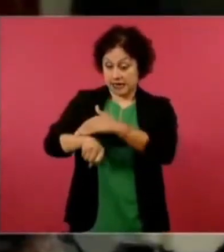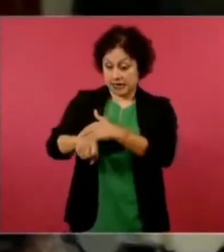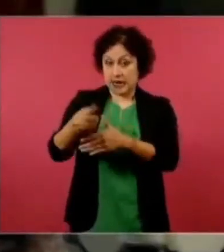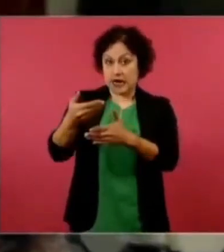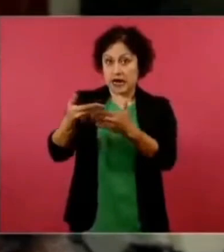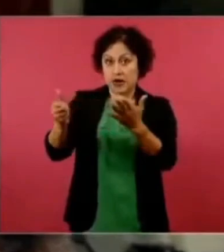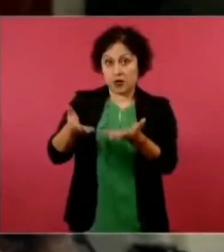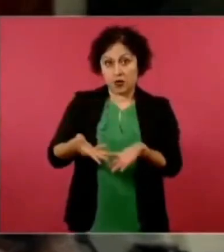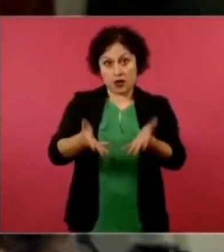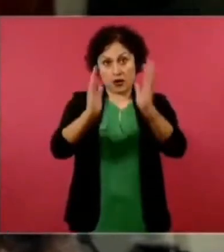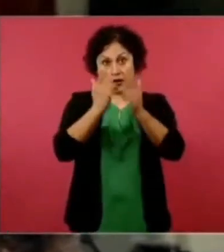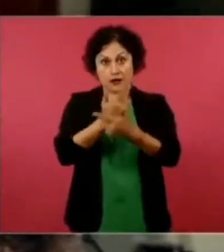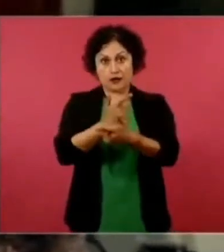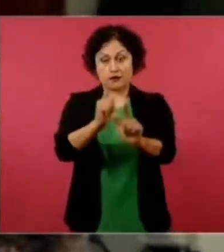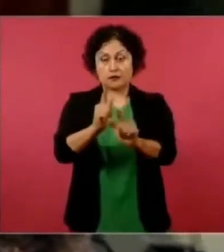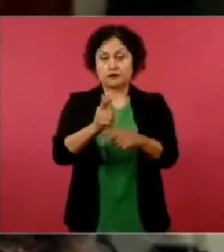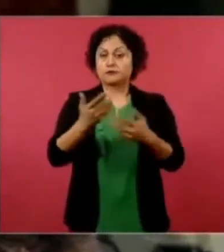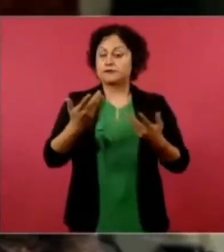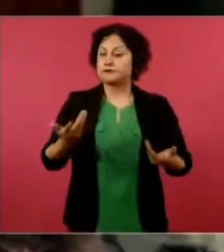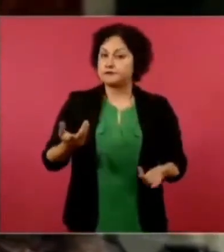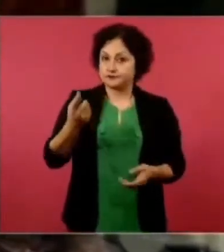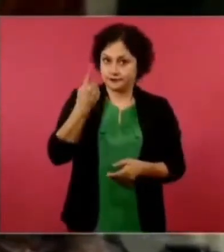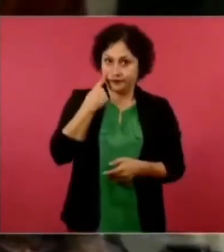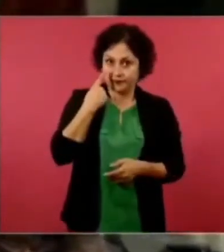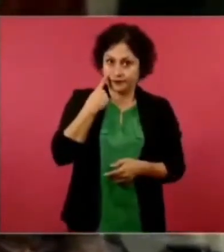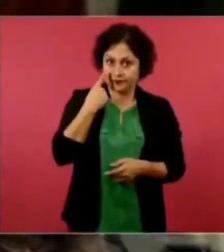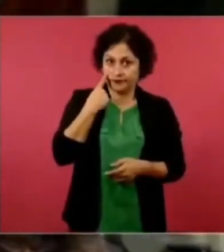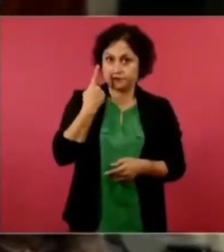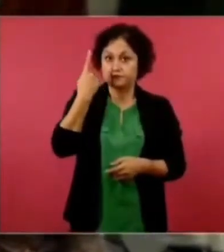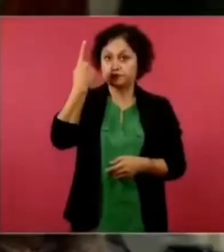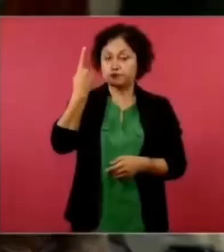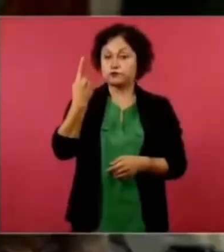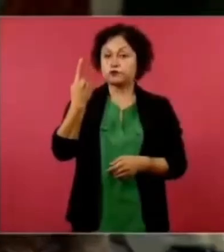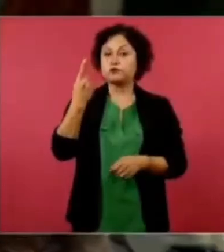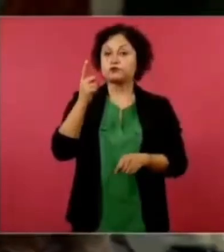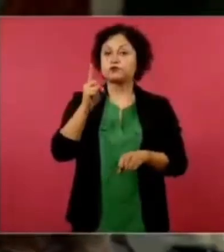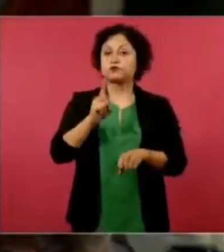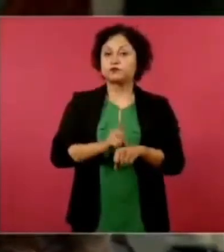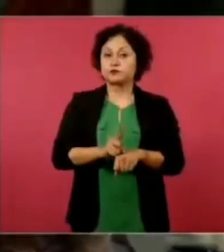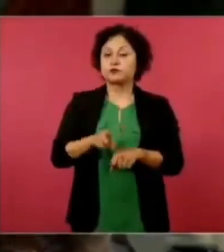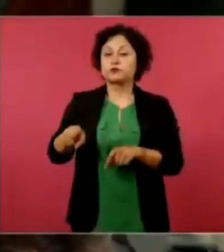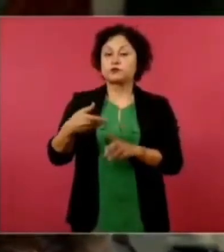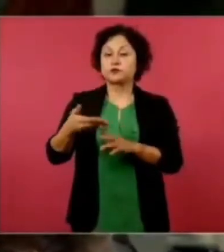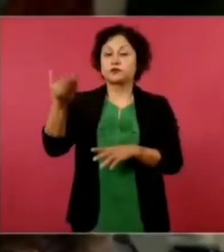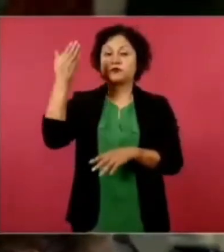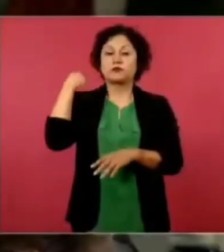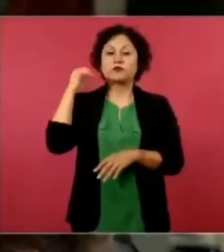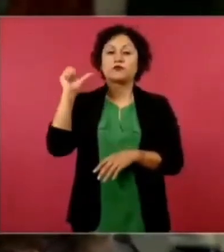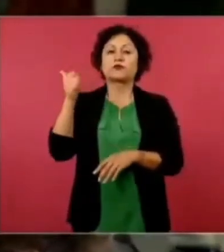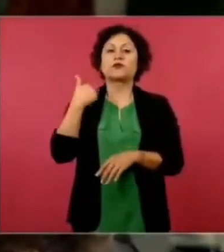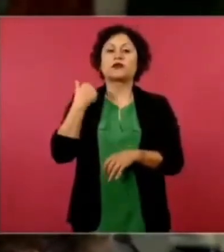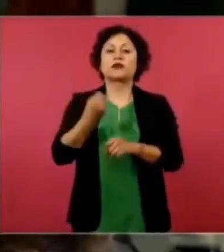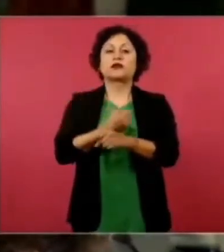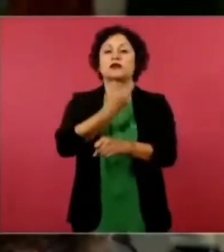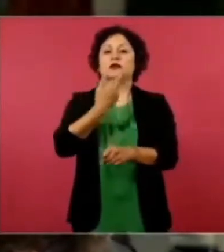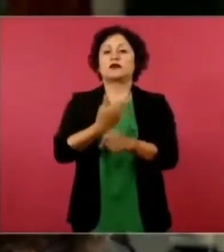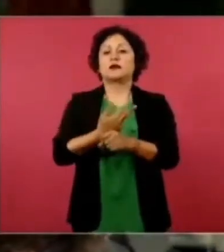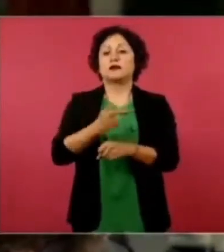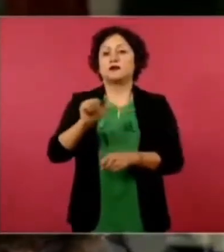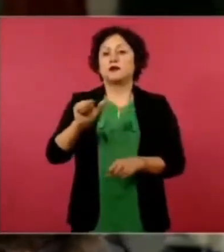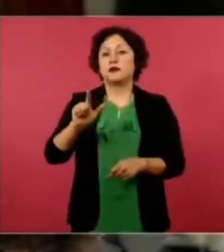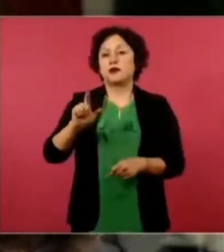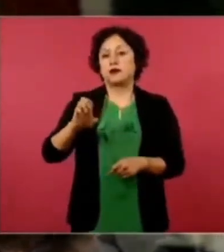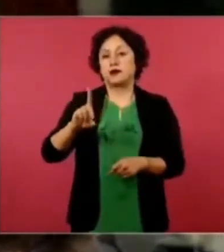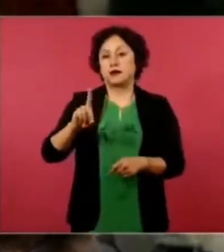hubo un evento donde precisamente el entonces subsecretario Alejandro Encinas